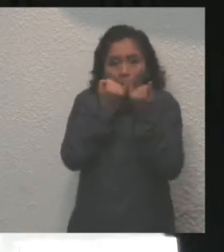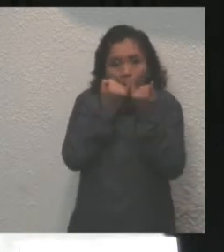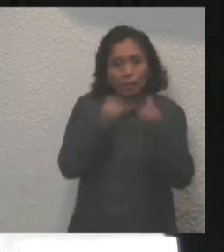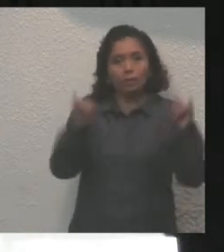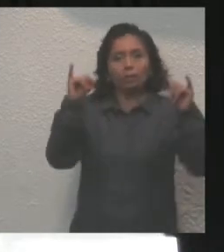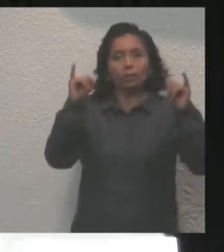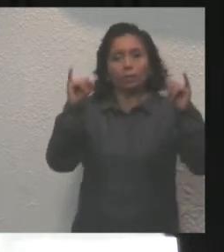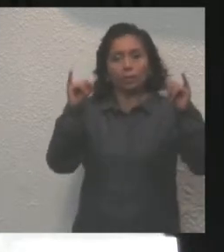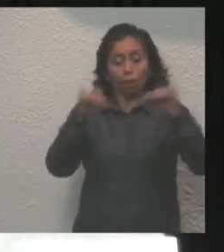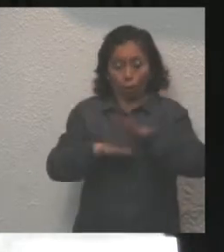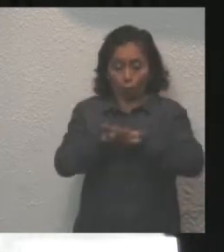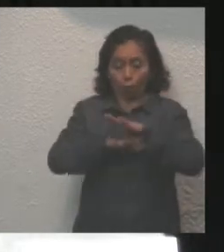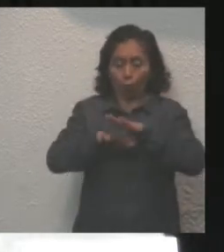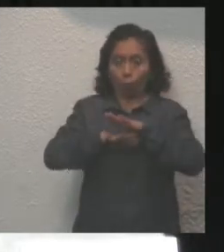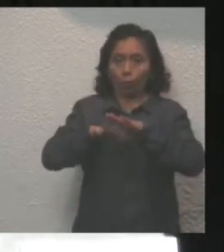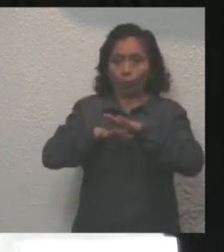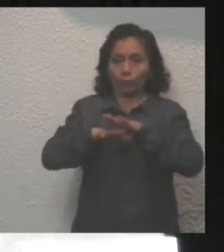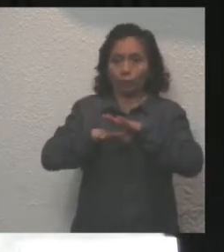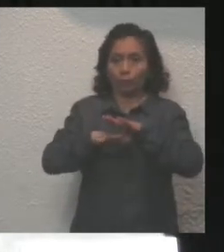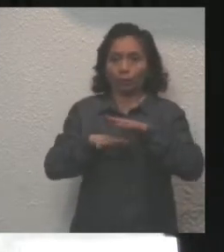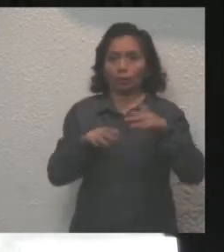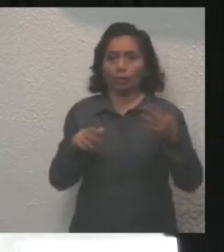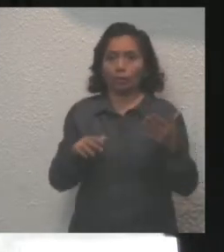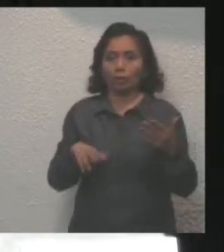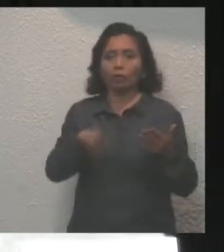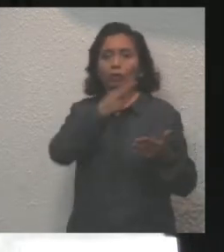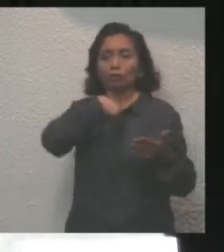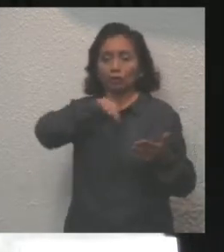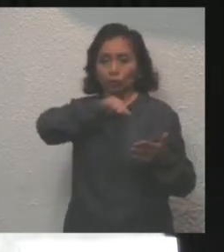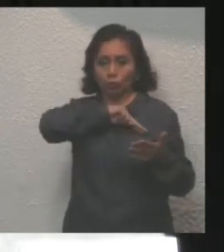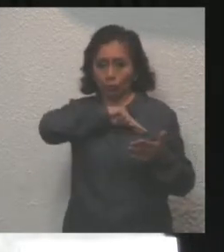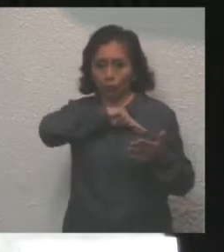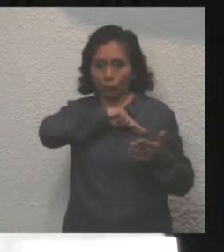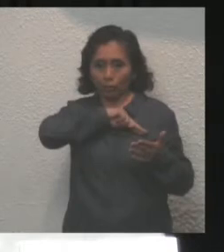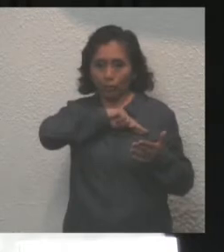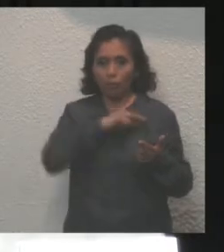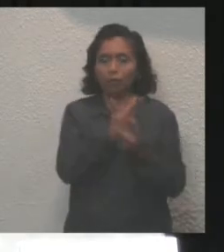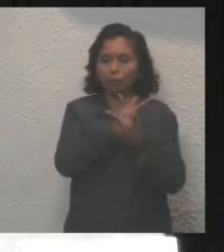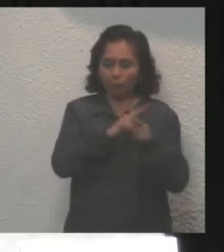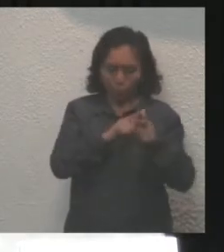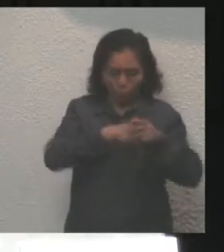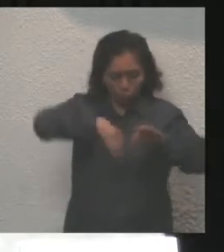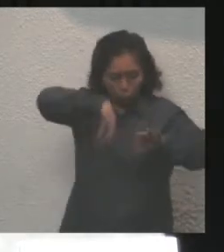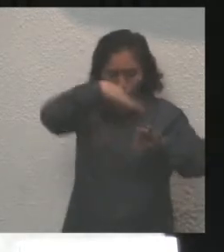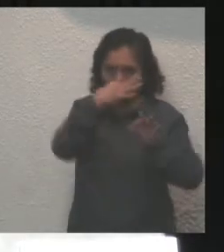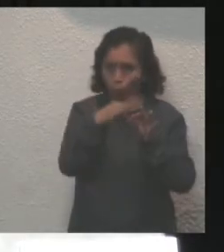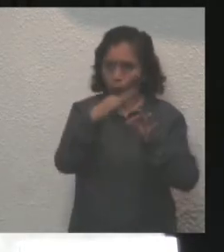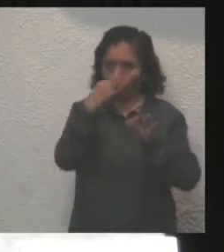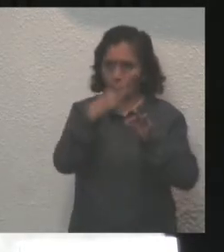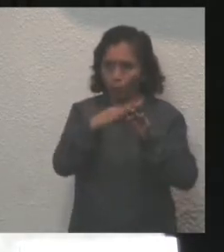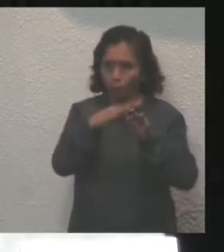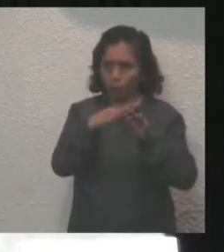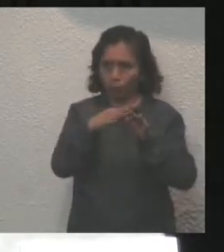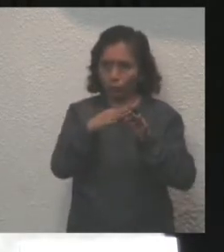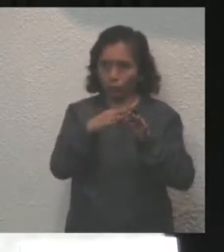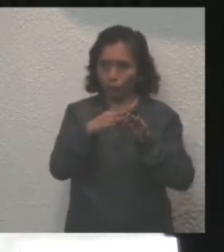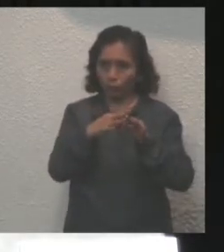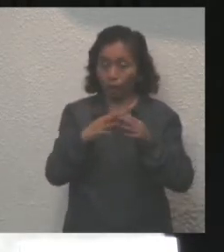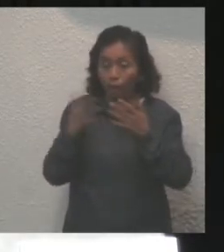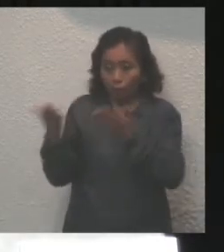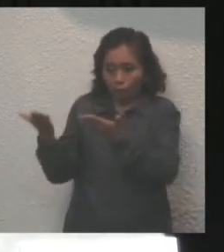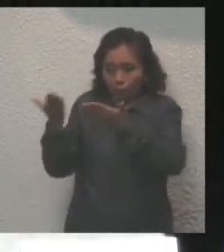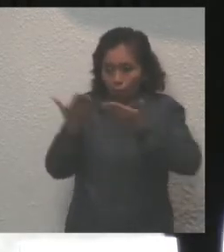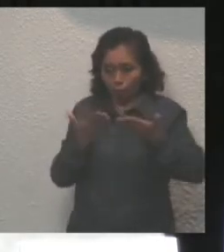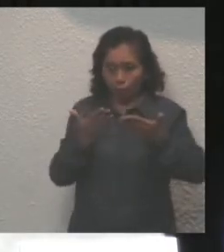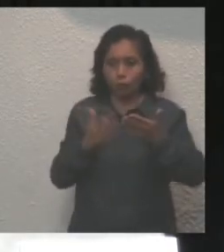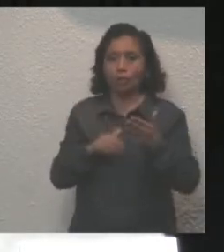pilar fundamental de nuestro sistema democrático, demos cumplimiento al mandato que nos impone